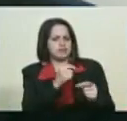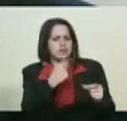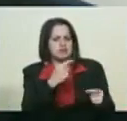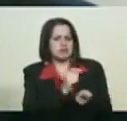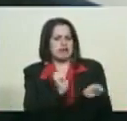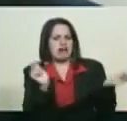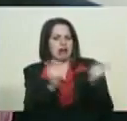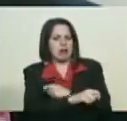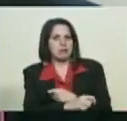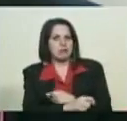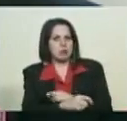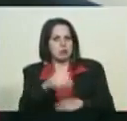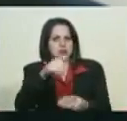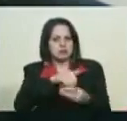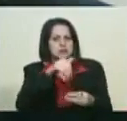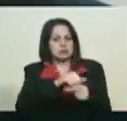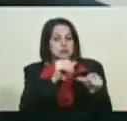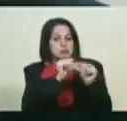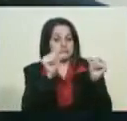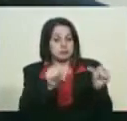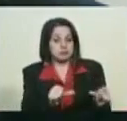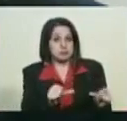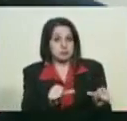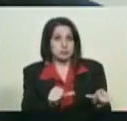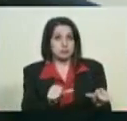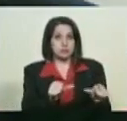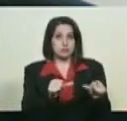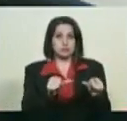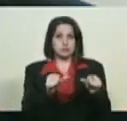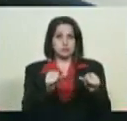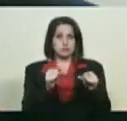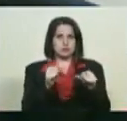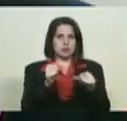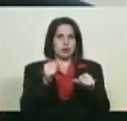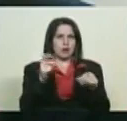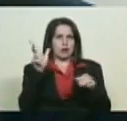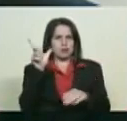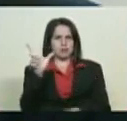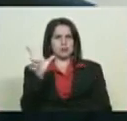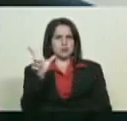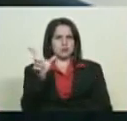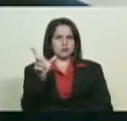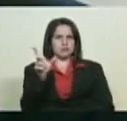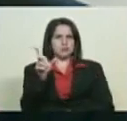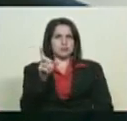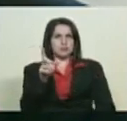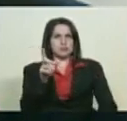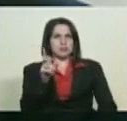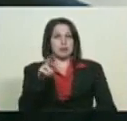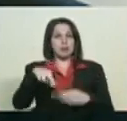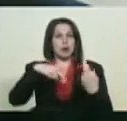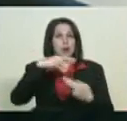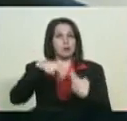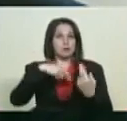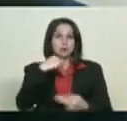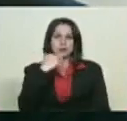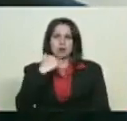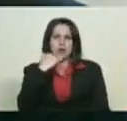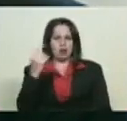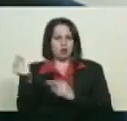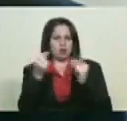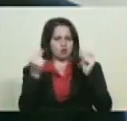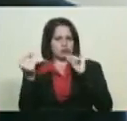cambios en el sistema electoral venezolano. Para el Partido Socialista Unido de Venezuela y para la Revolución, ¿eso es algo que está en